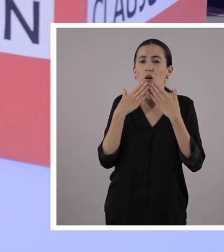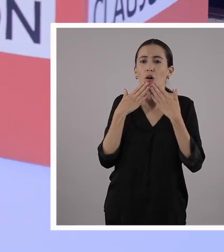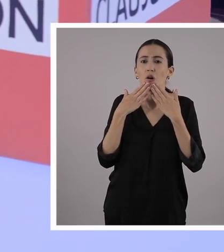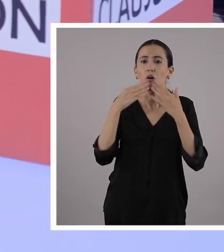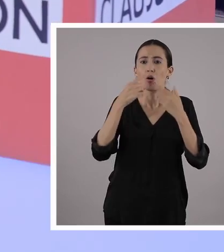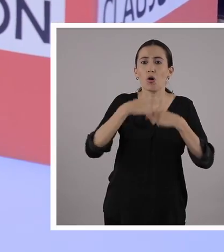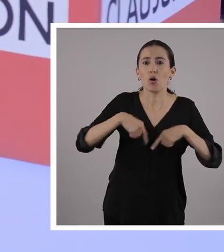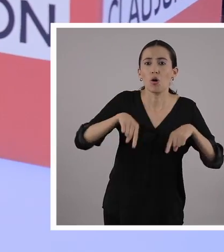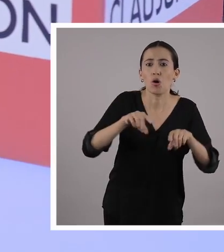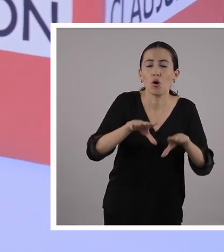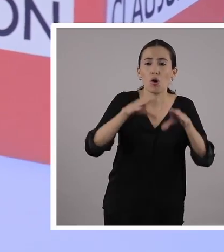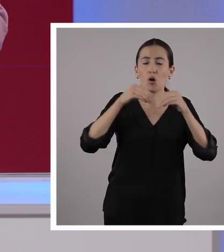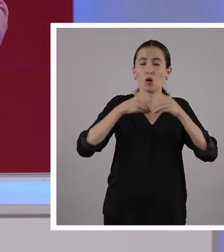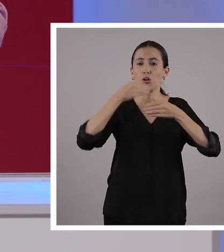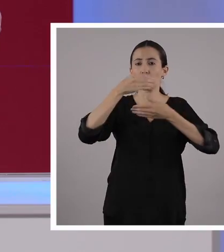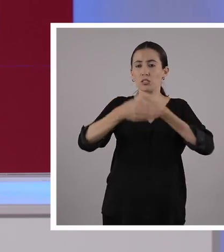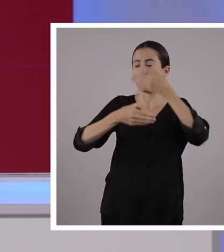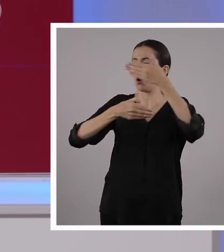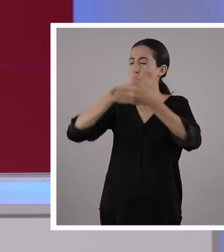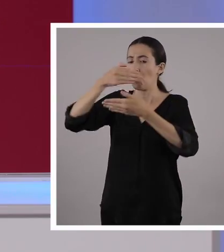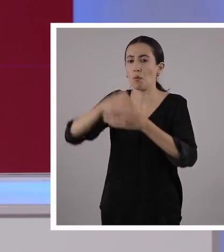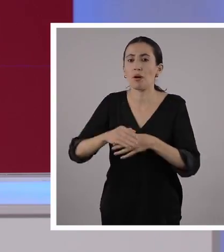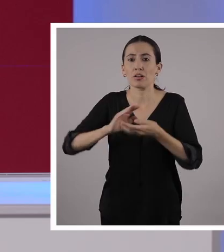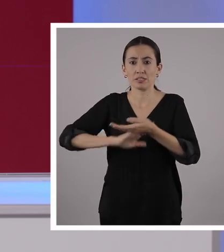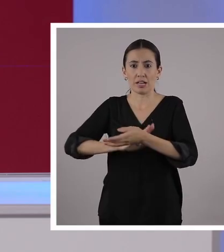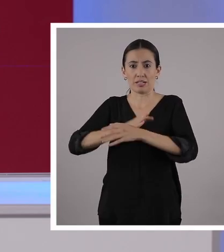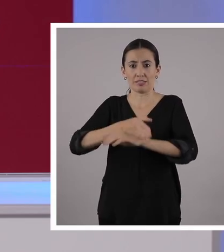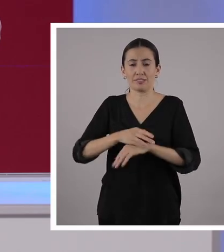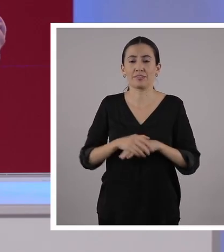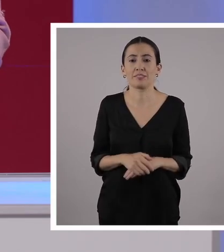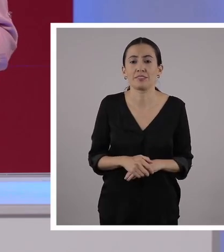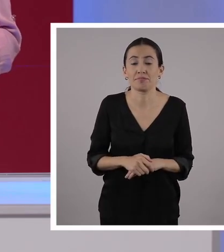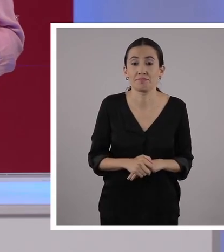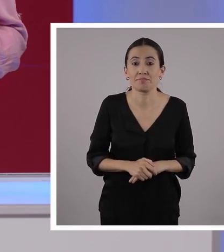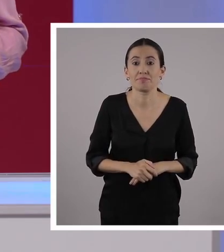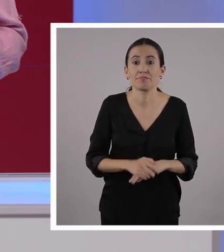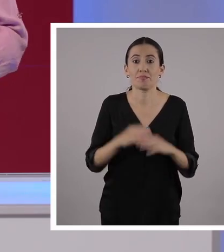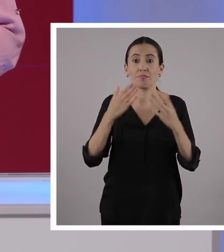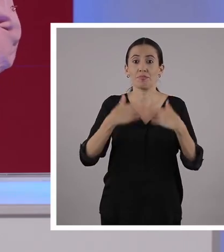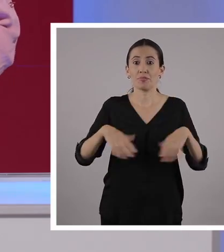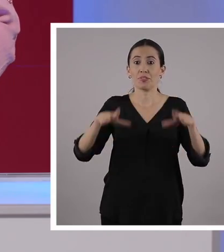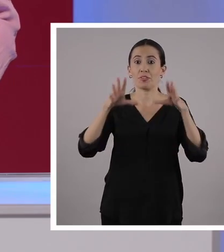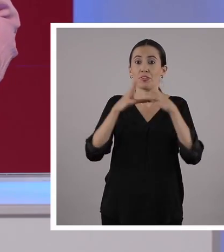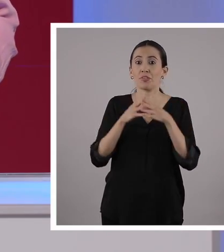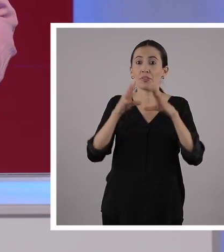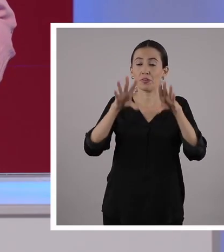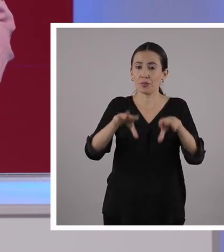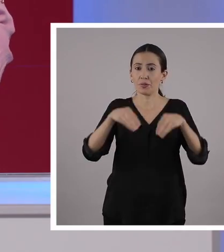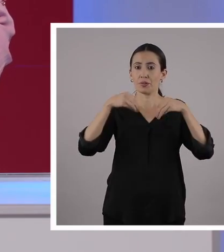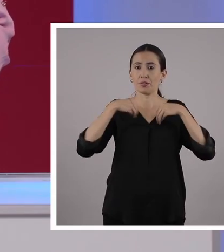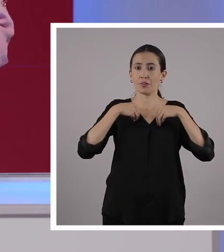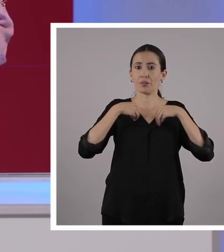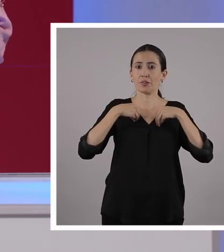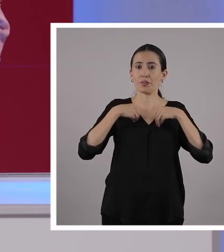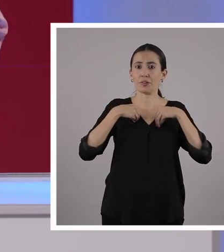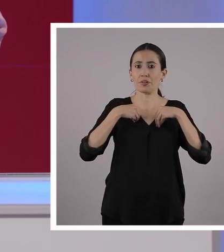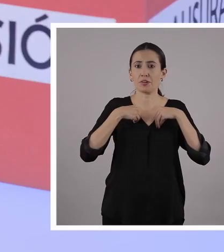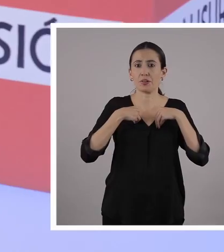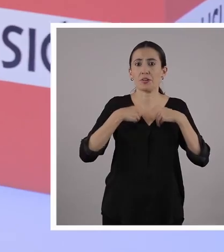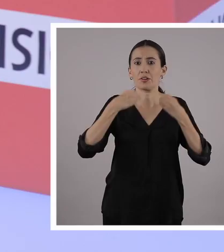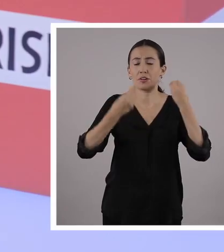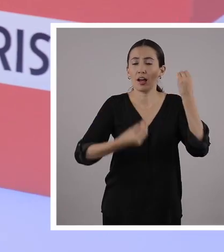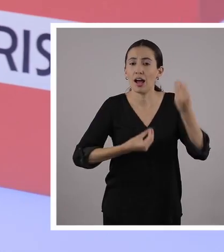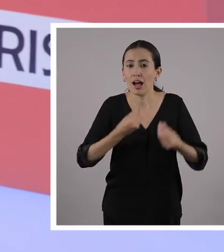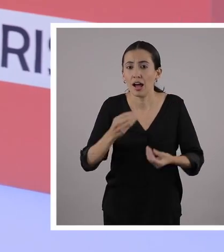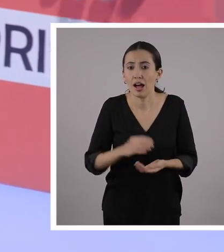una prisión que se estableció allí después de la Segunda Guerra Mundial. en esa prisión, los presos